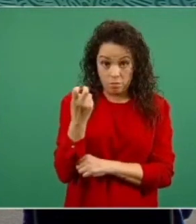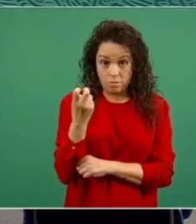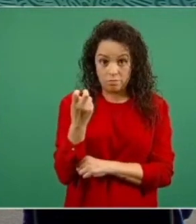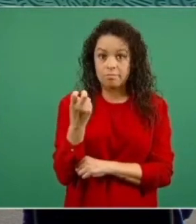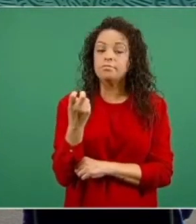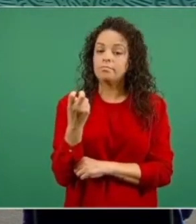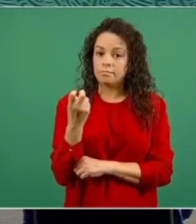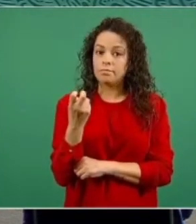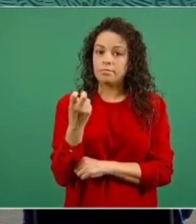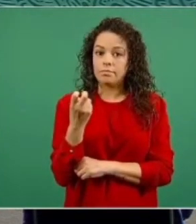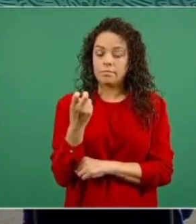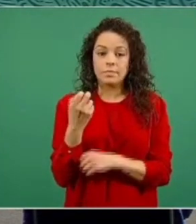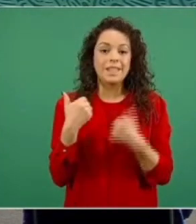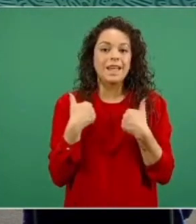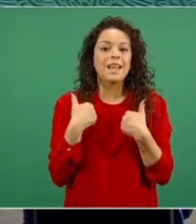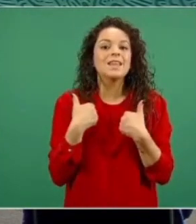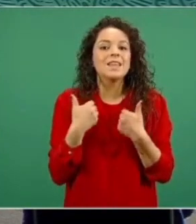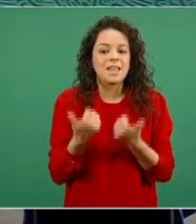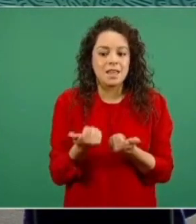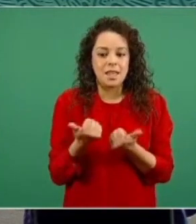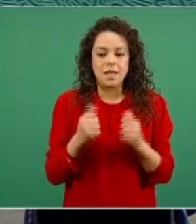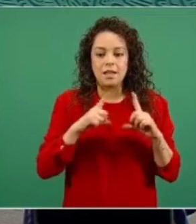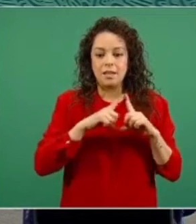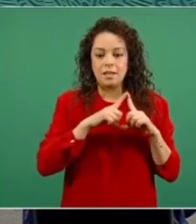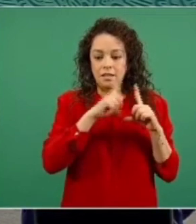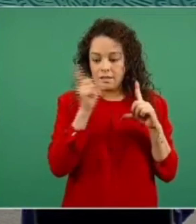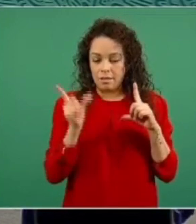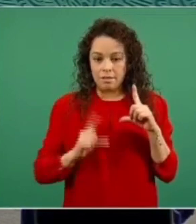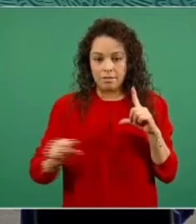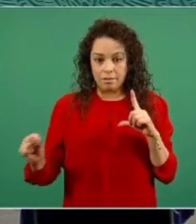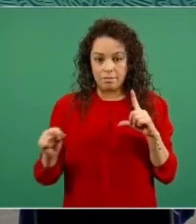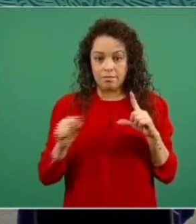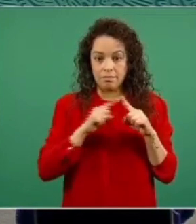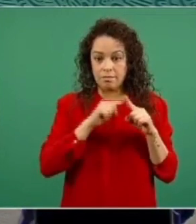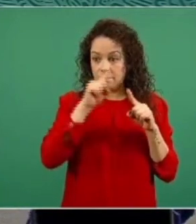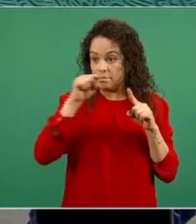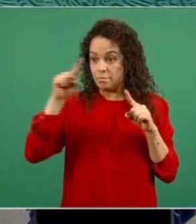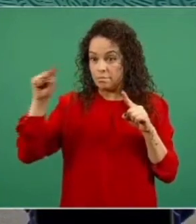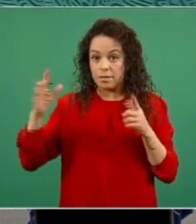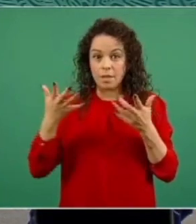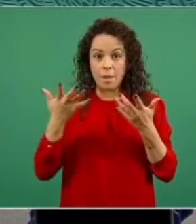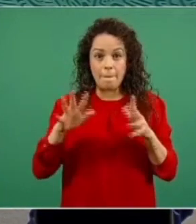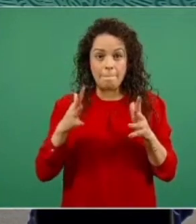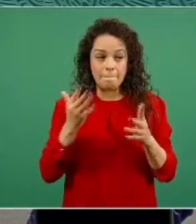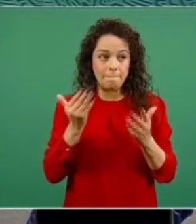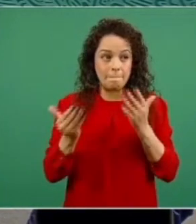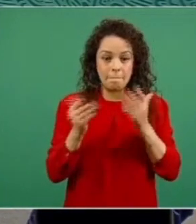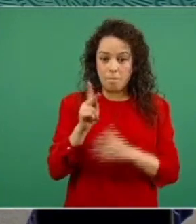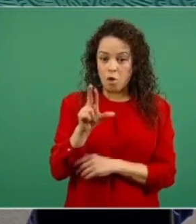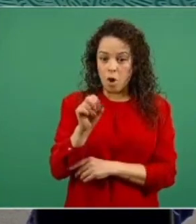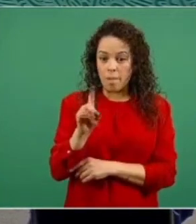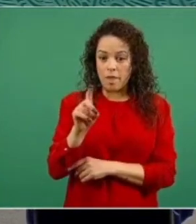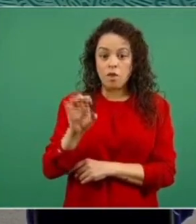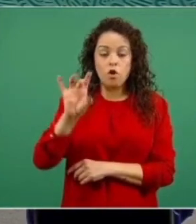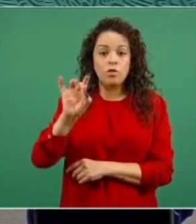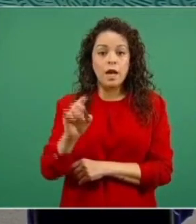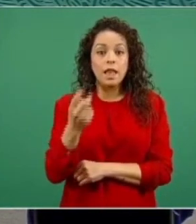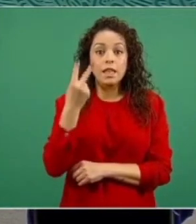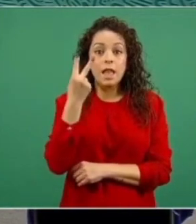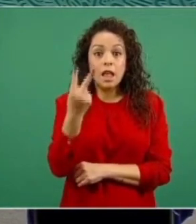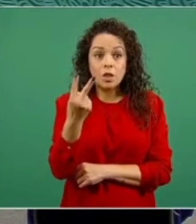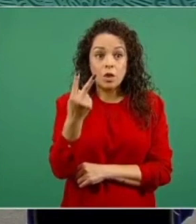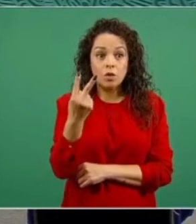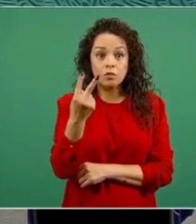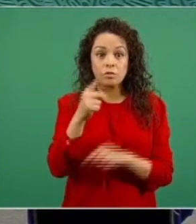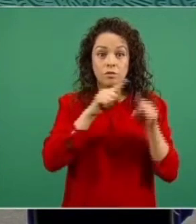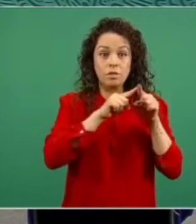que entiendan que esta gráfica nacional es un promedio de 32 gráficas o 32 curvas epidémicas de cada